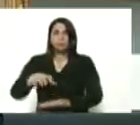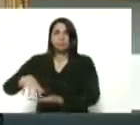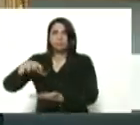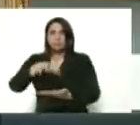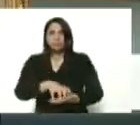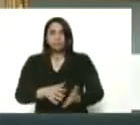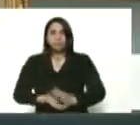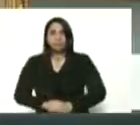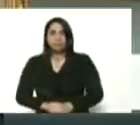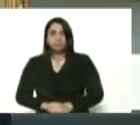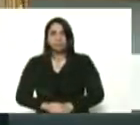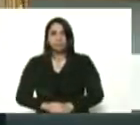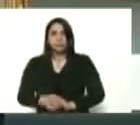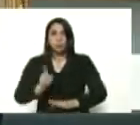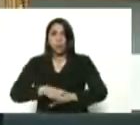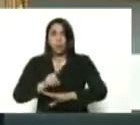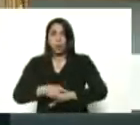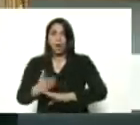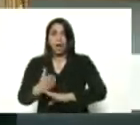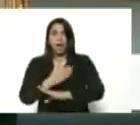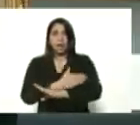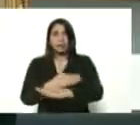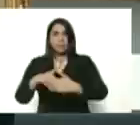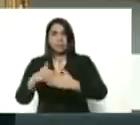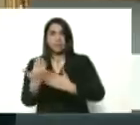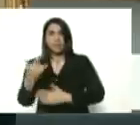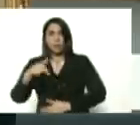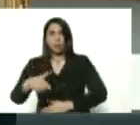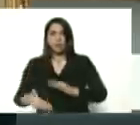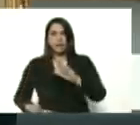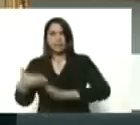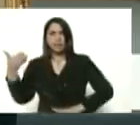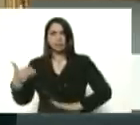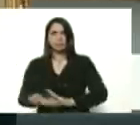desde horas antes que amaneciera hoy, salieron